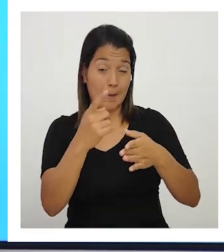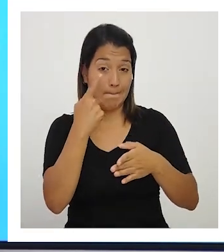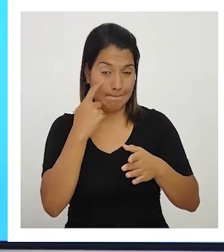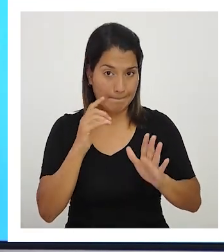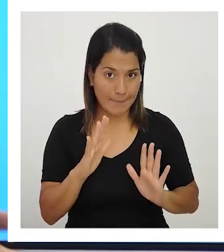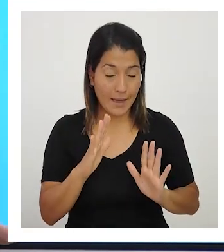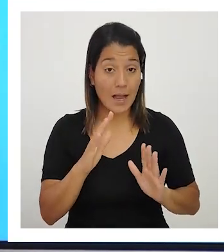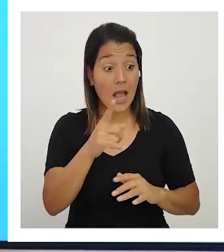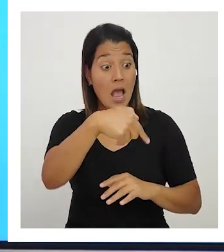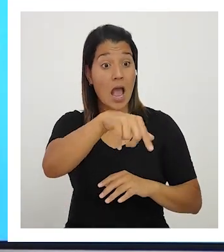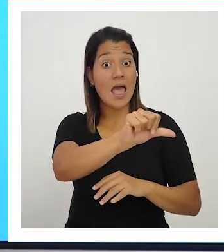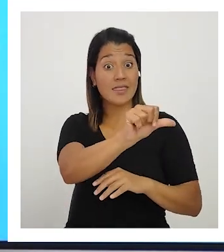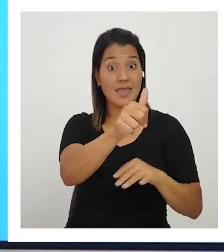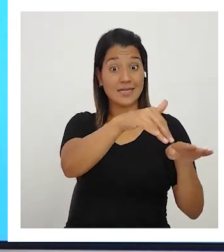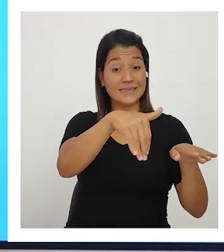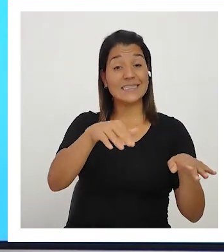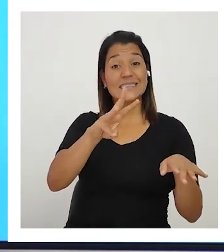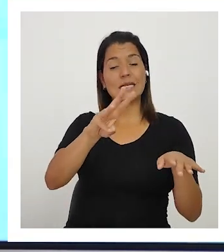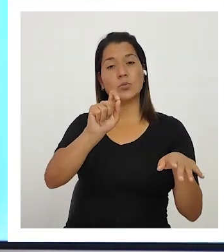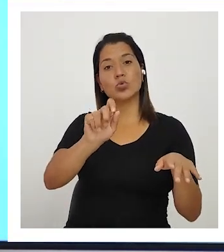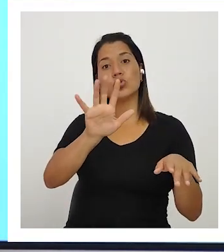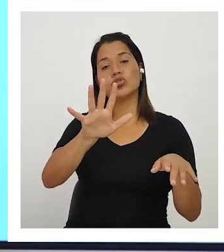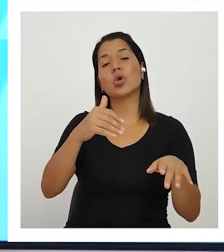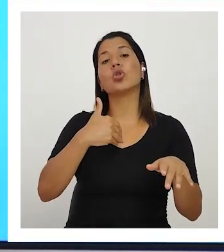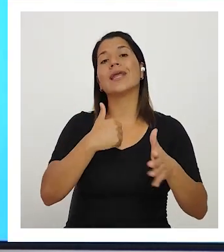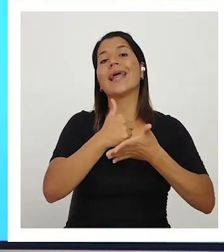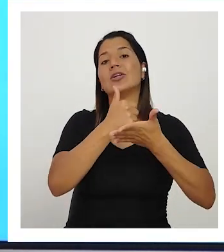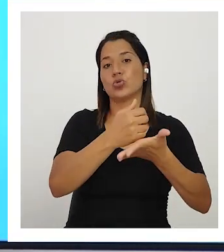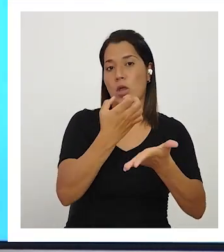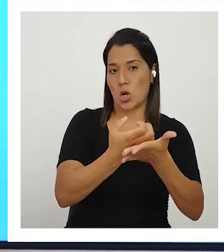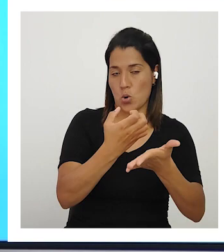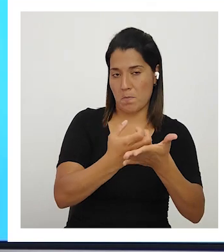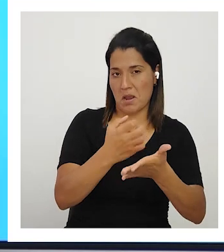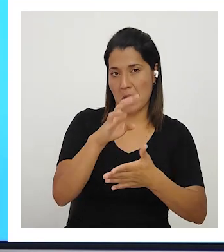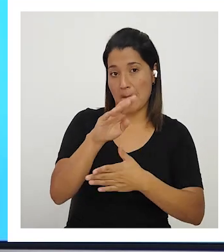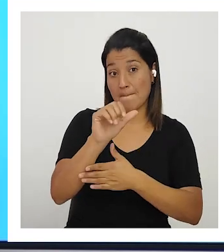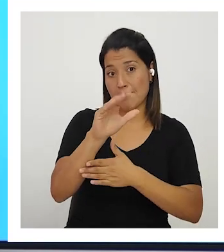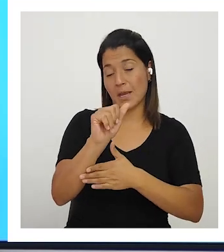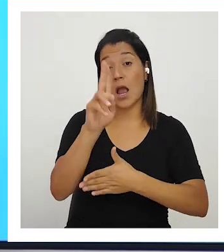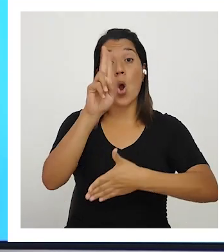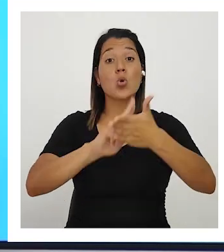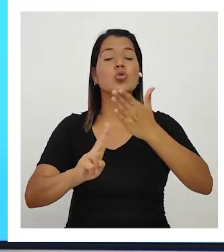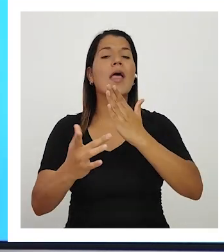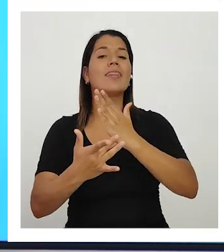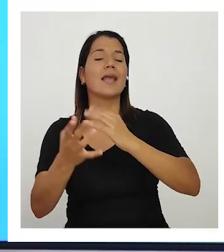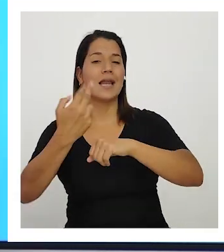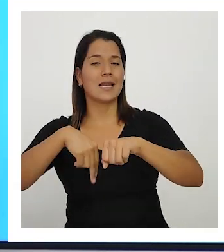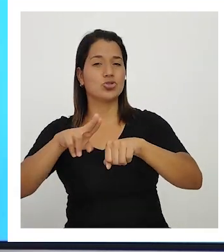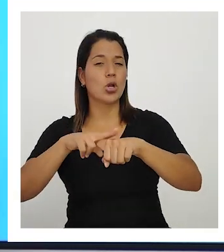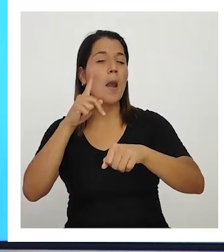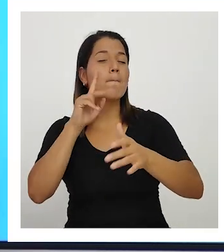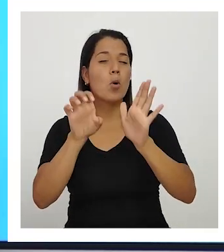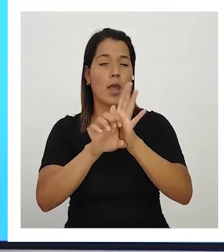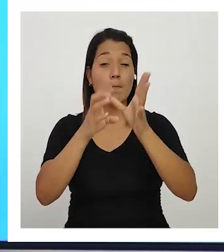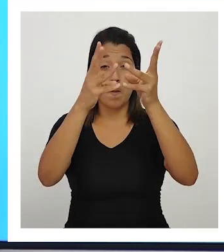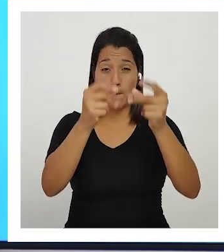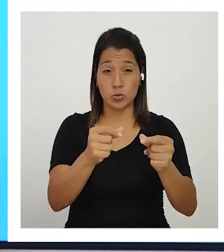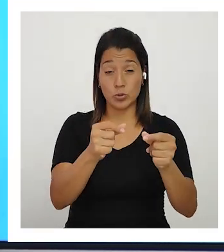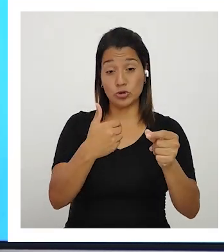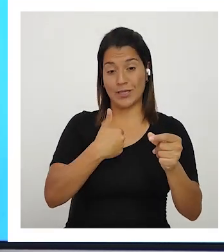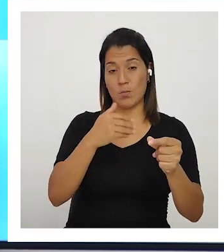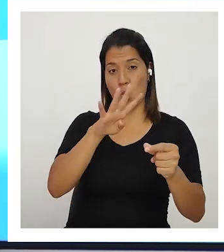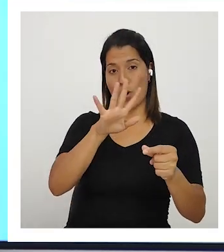10, 6.5. En el caso de la Universidad Técnica Nacional, por ejemplo, nosotros en un presupuesto de 45.000